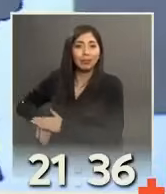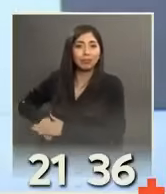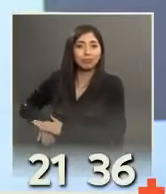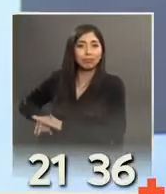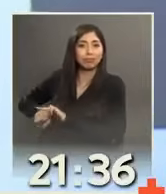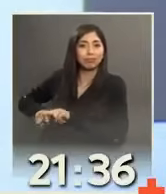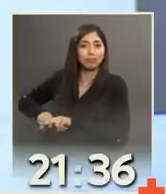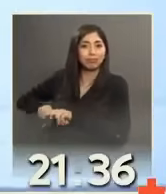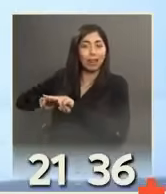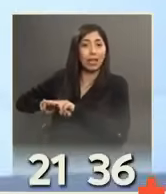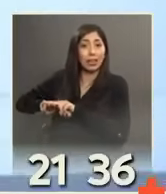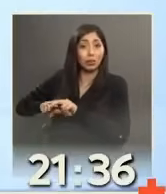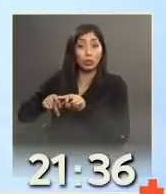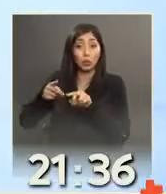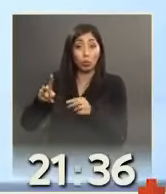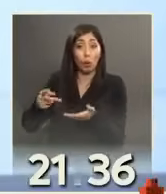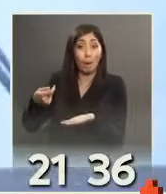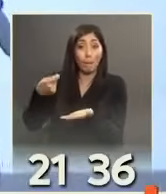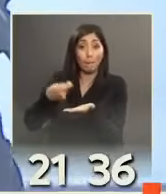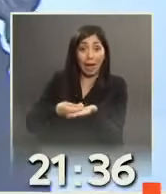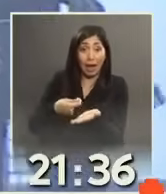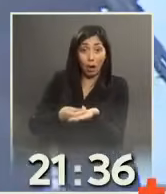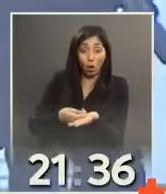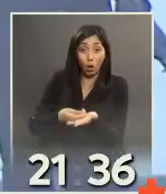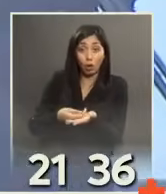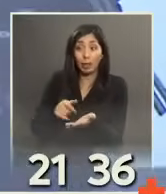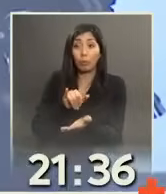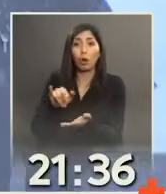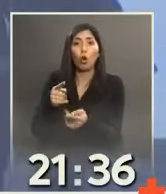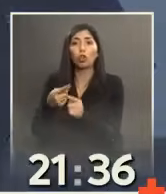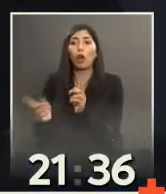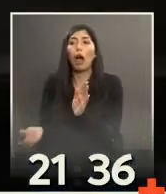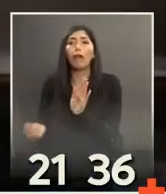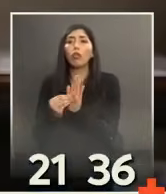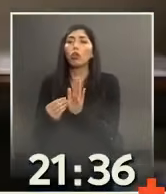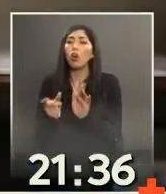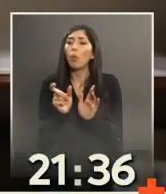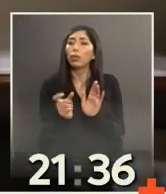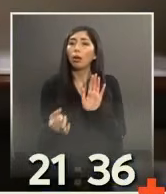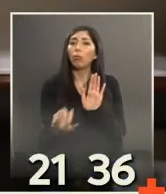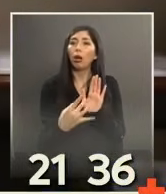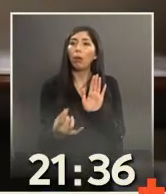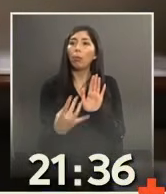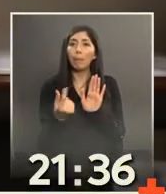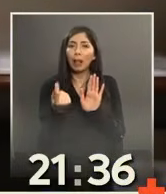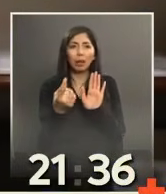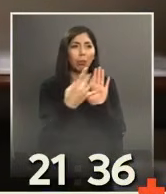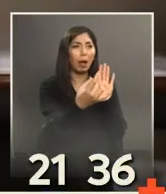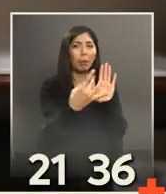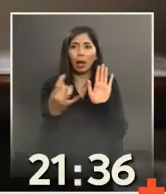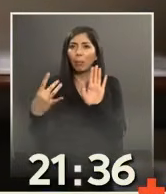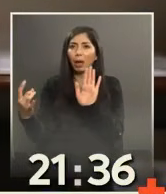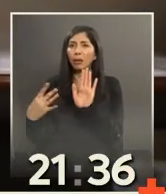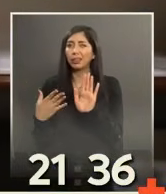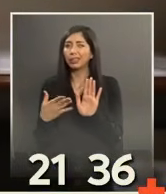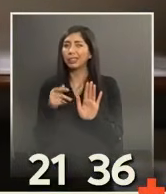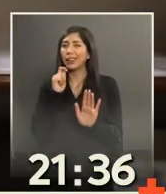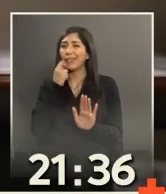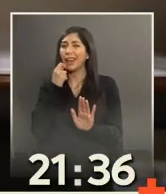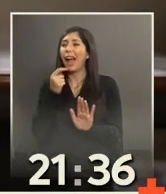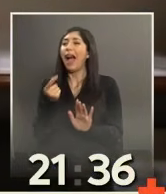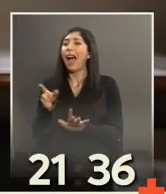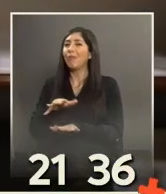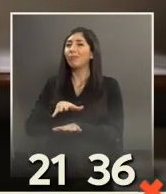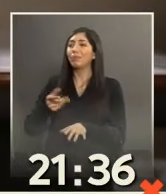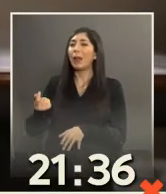su pago y los posteriores abonos en las cuentas del alcalde, configuraron también delitos específicos de cohecho. Sumado,